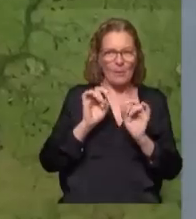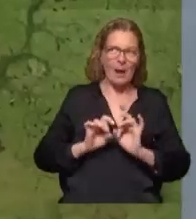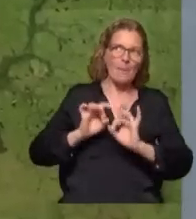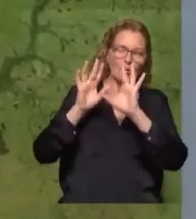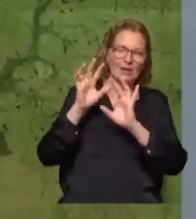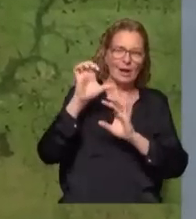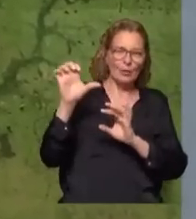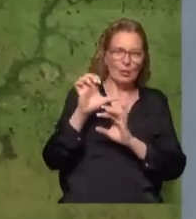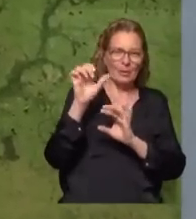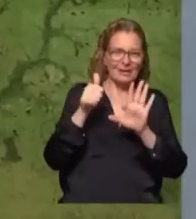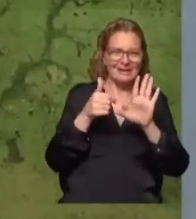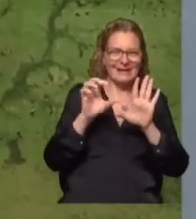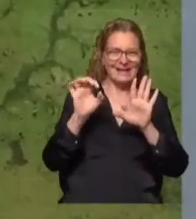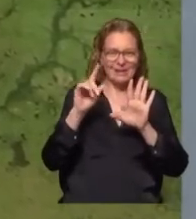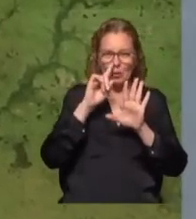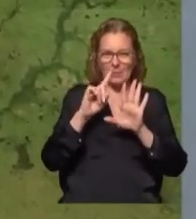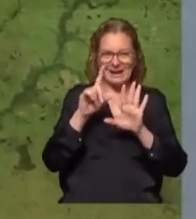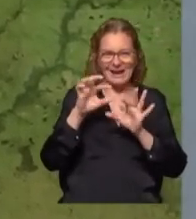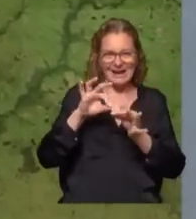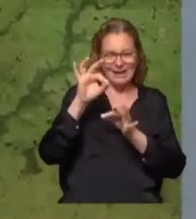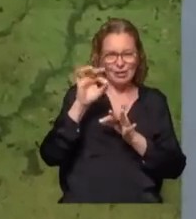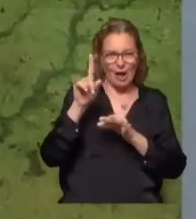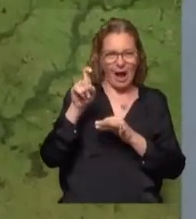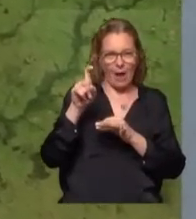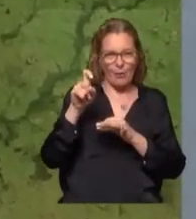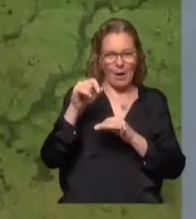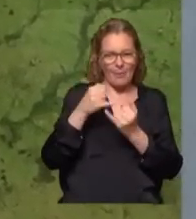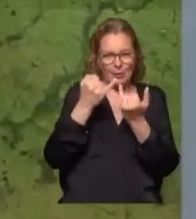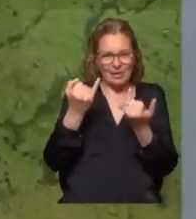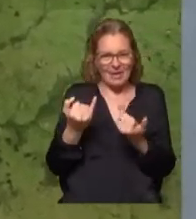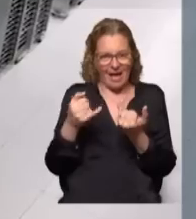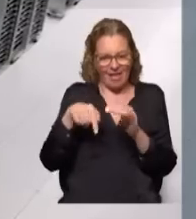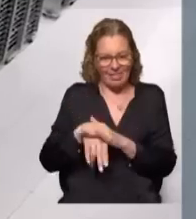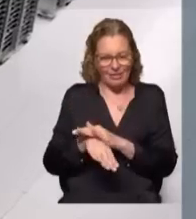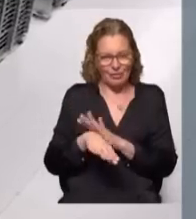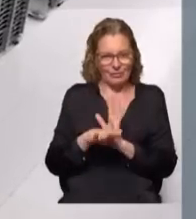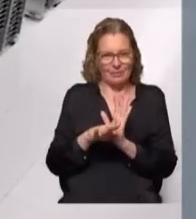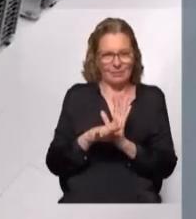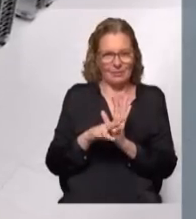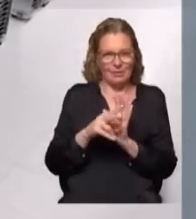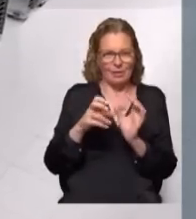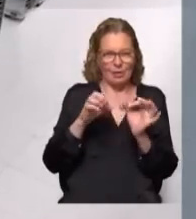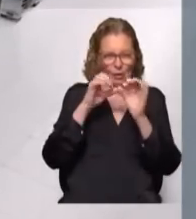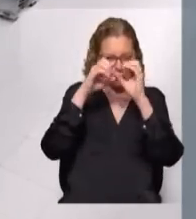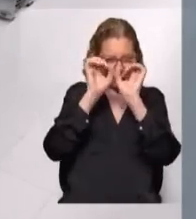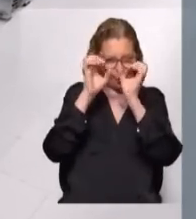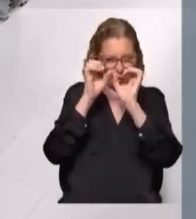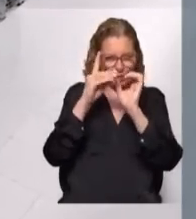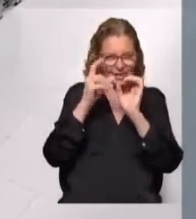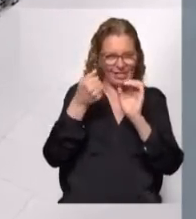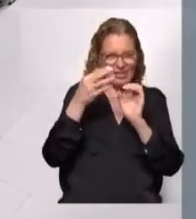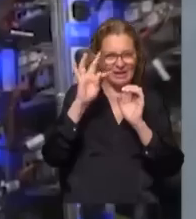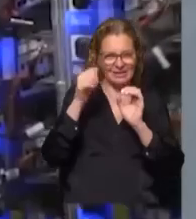lo que consumirá 600.000 l de agua del acuífero por día Google instalará un Data Center en